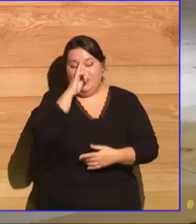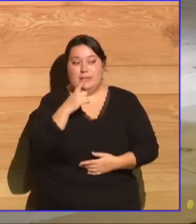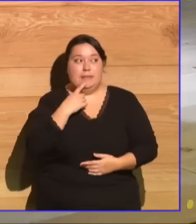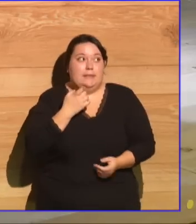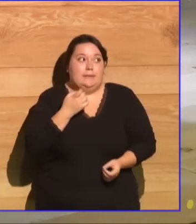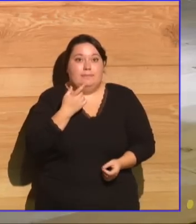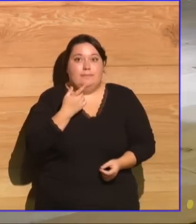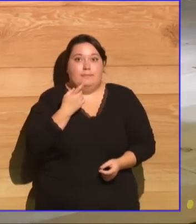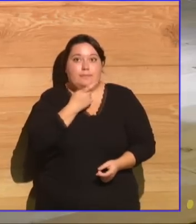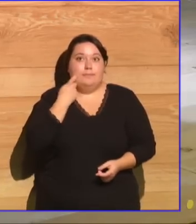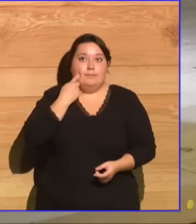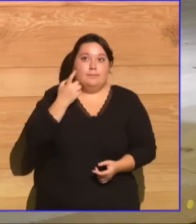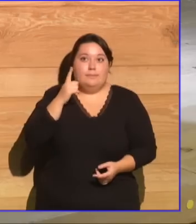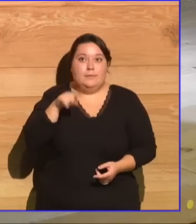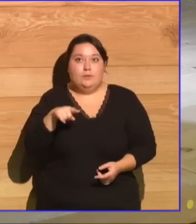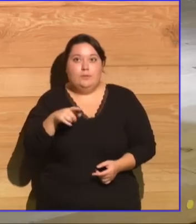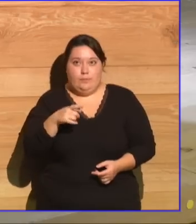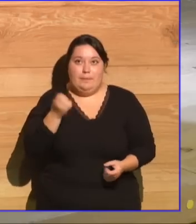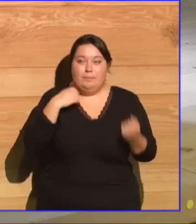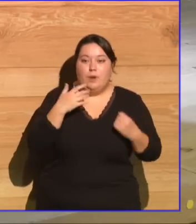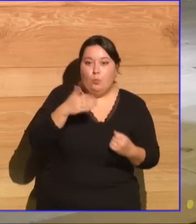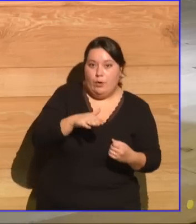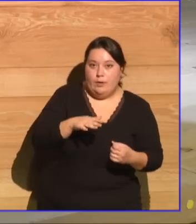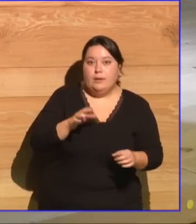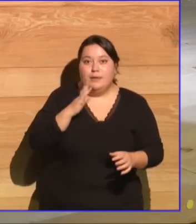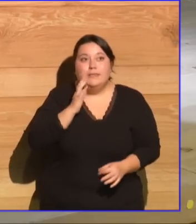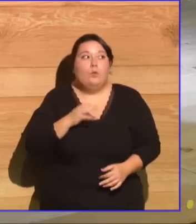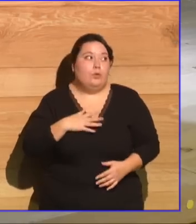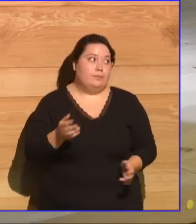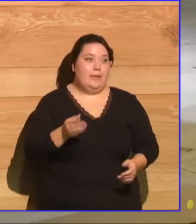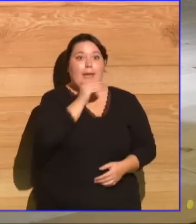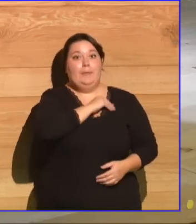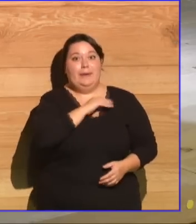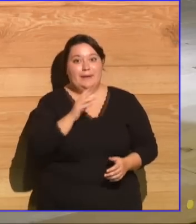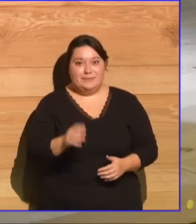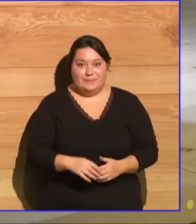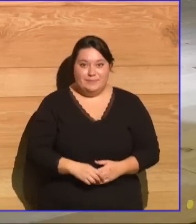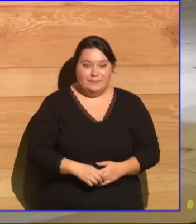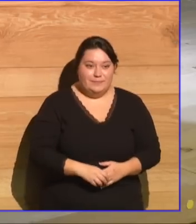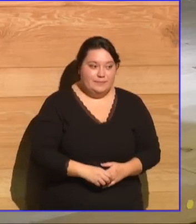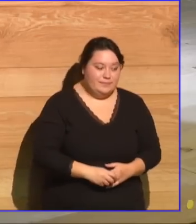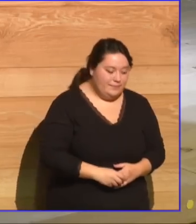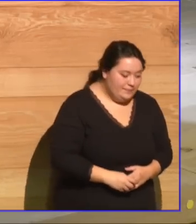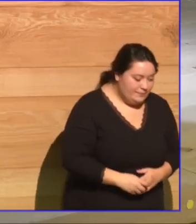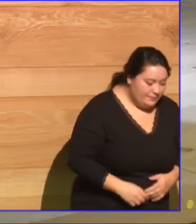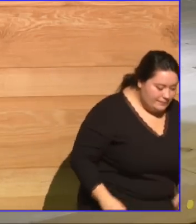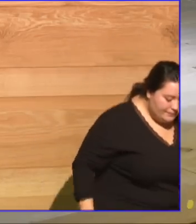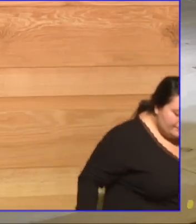Va a morir el personaje de él. Sí, se sabe, ¿no? Posiblemente muera Richard Dreyfuss, qué pena. Y como